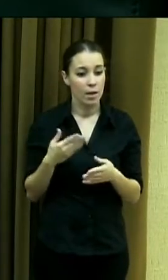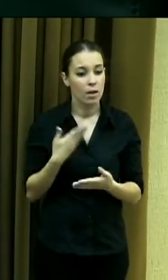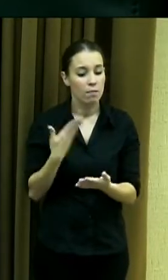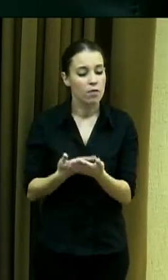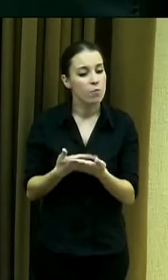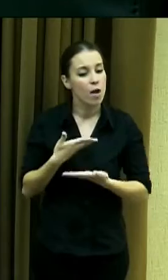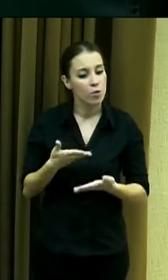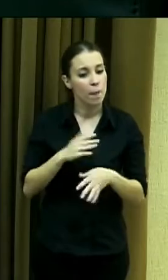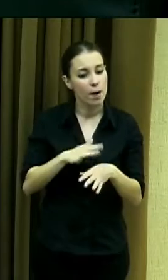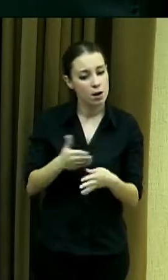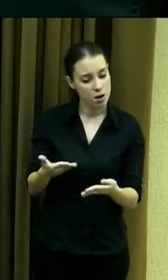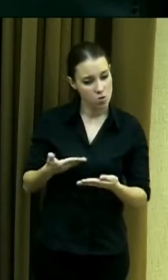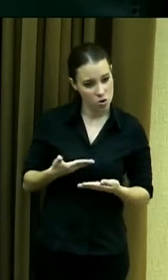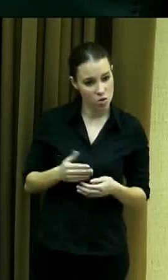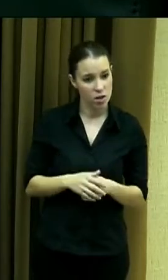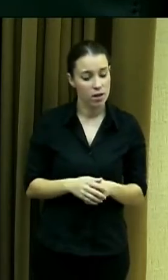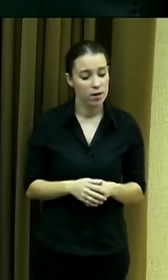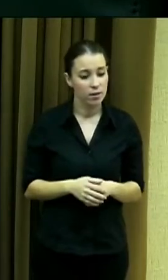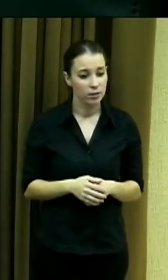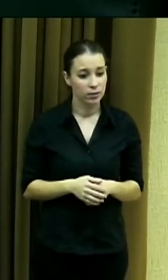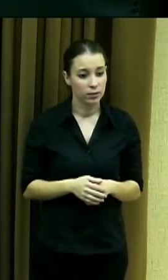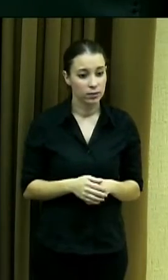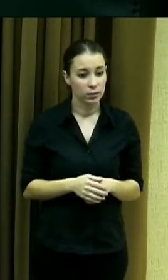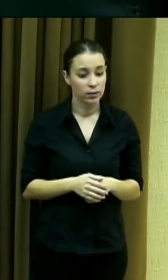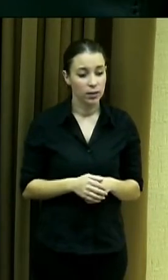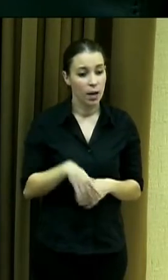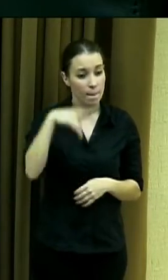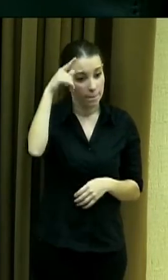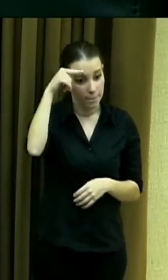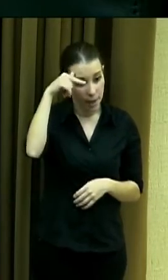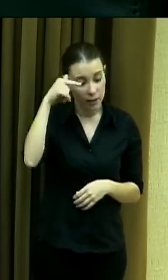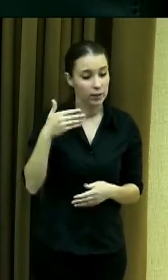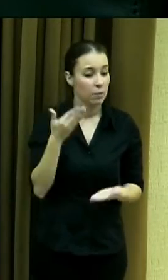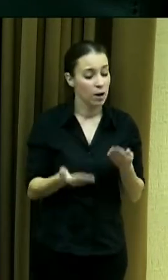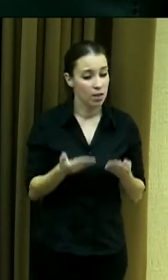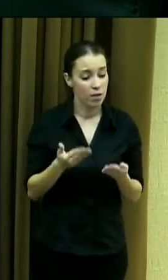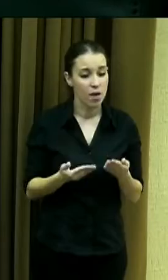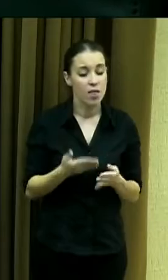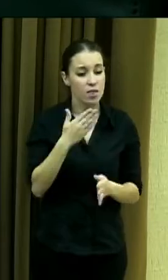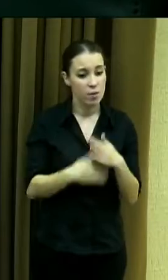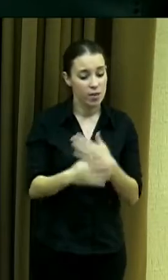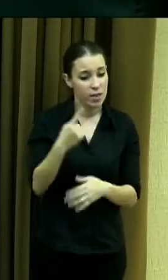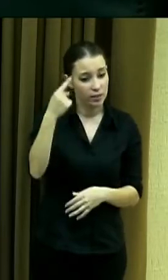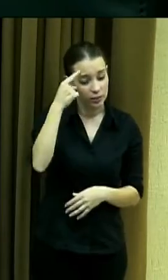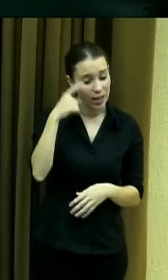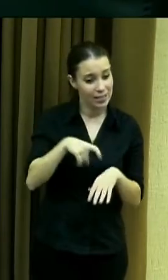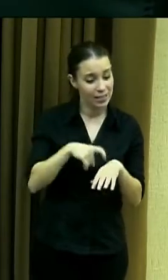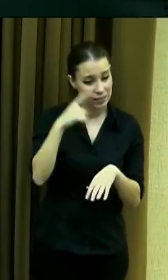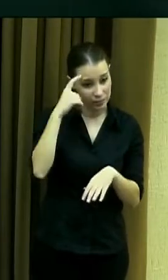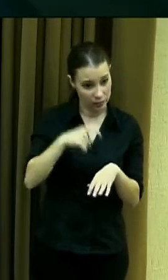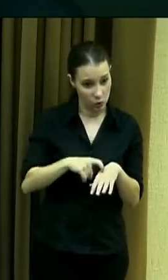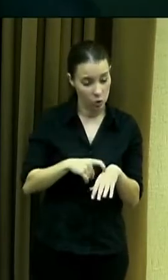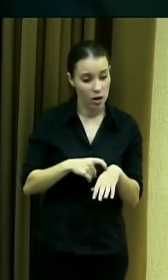mano? Ella es máster en valoración de discapacidad psíquica, es psicóloga de equipos